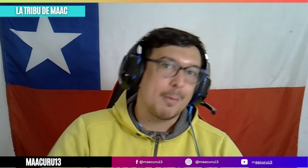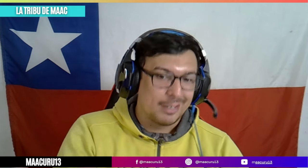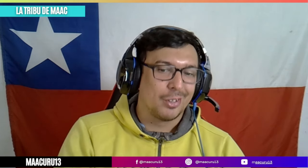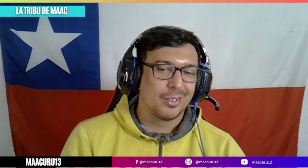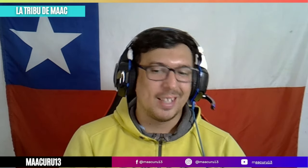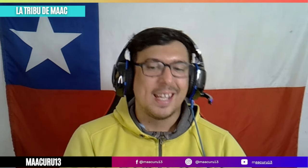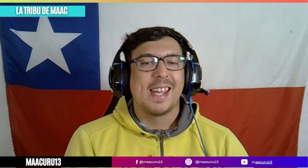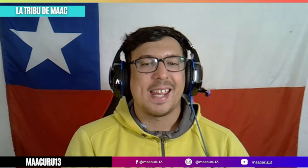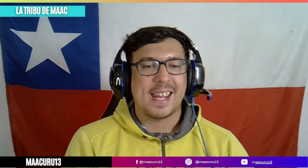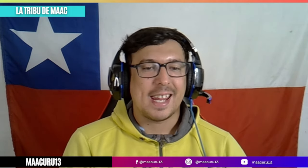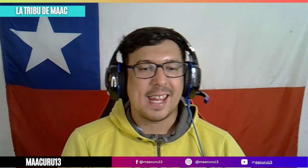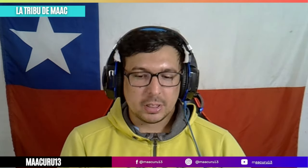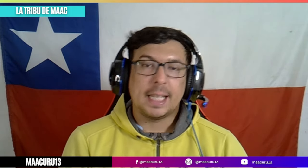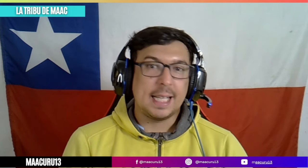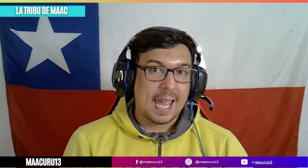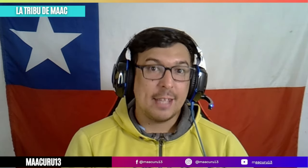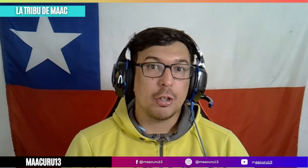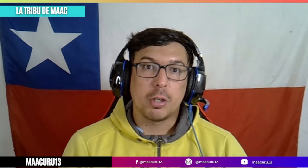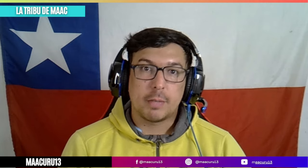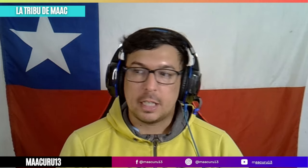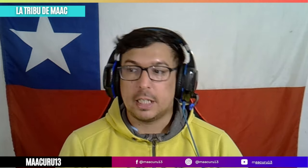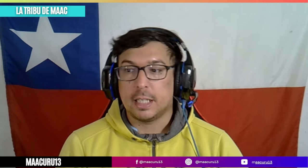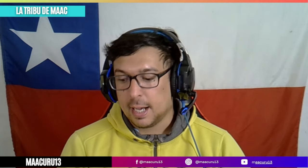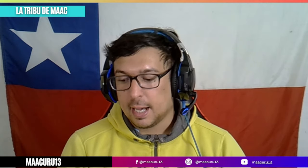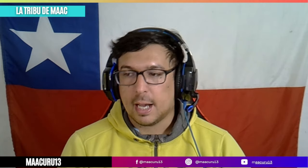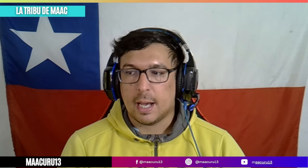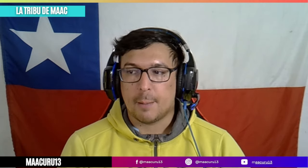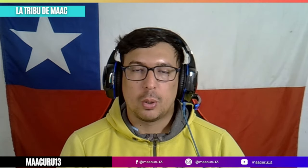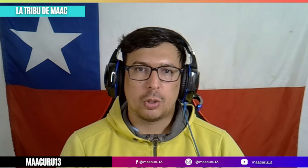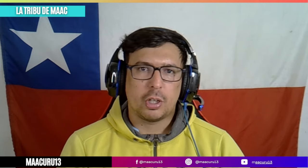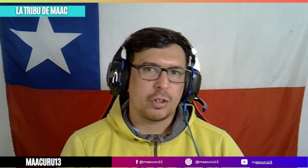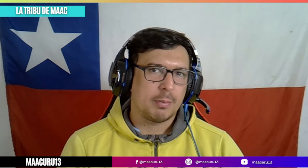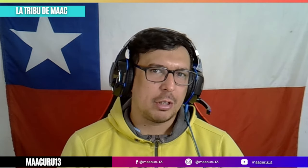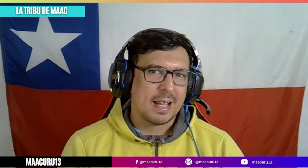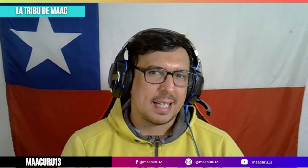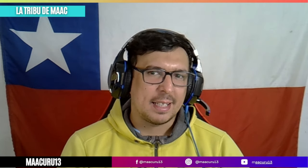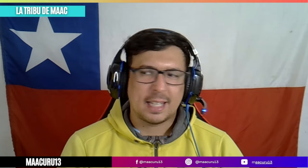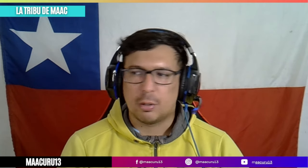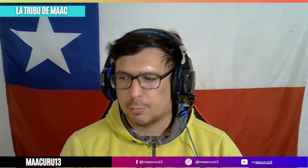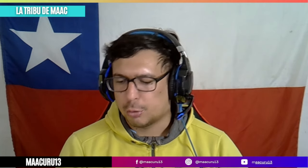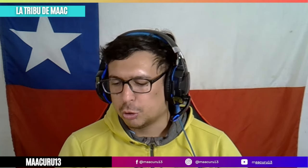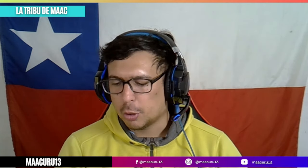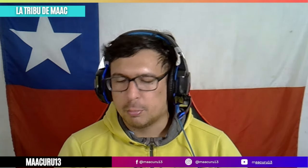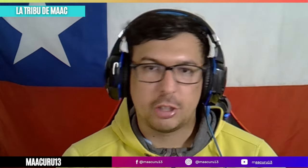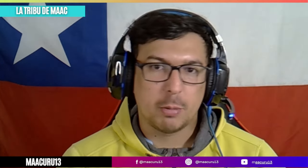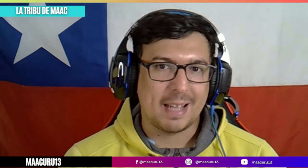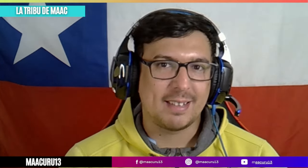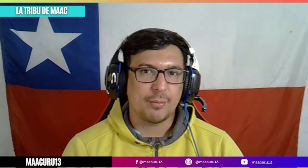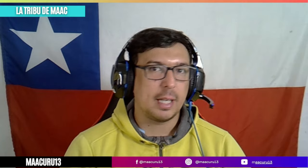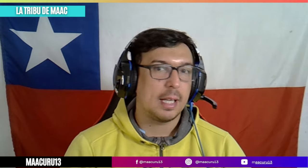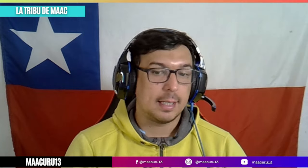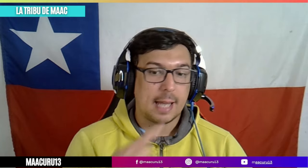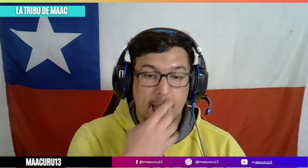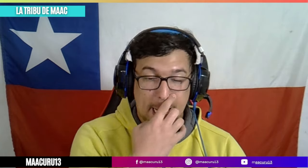a inventos, y le ha ido muy bien. Y ya uno de los inventos más grandes que lo adoptó muchísimos países